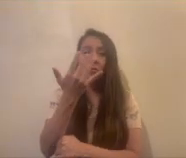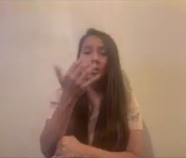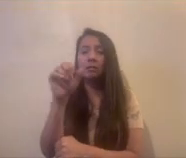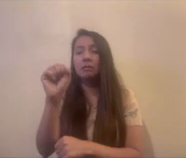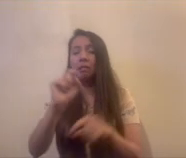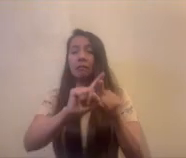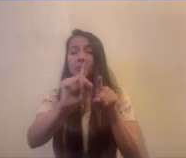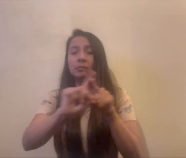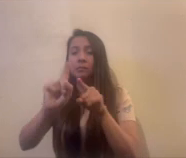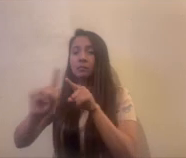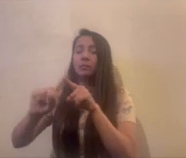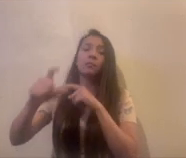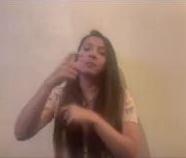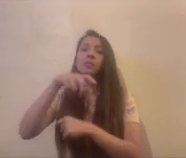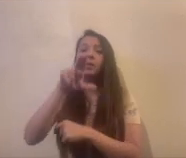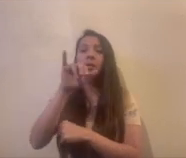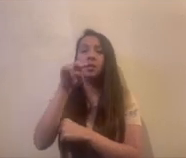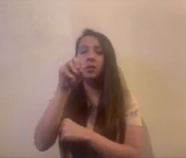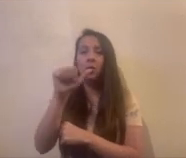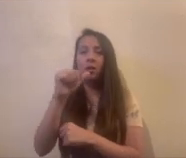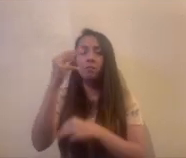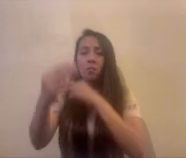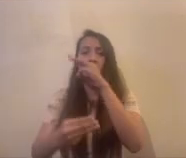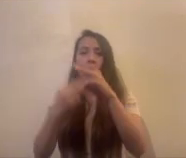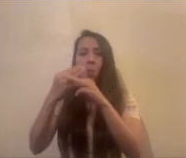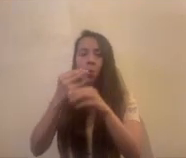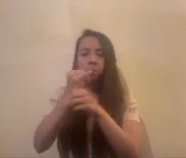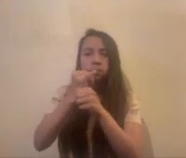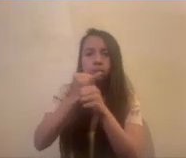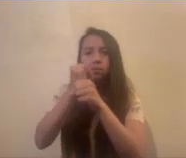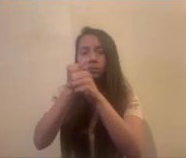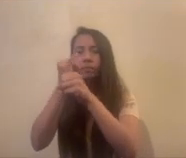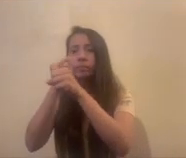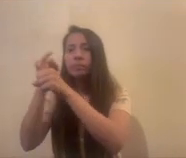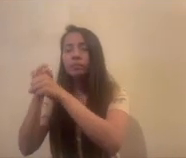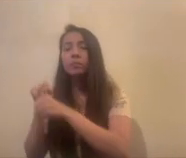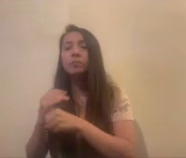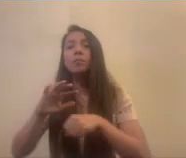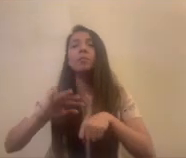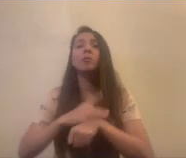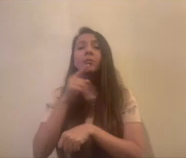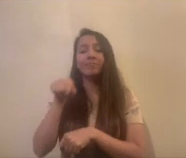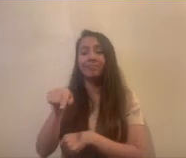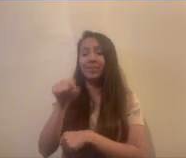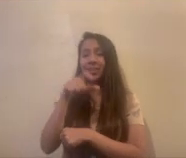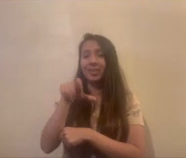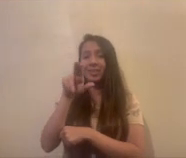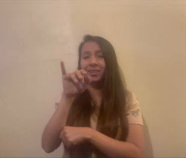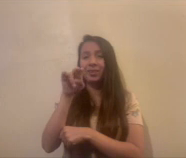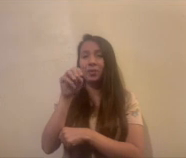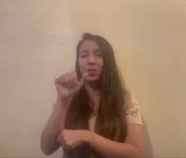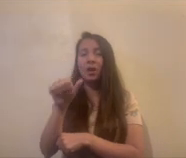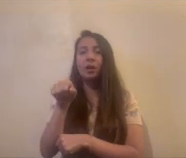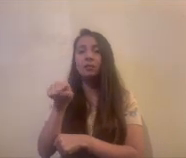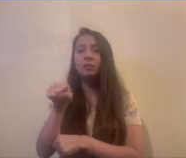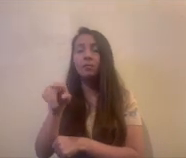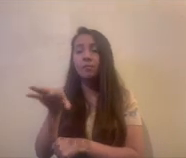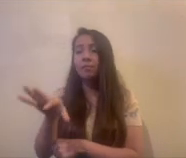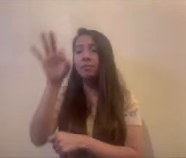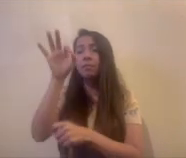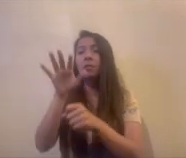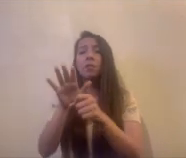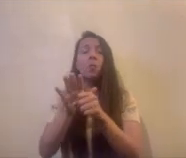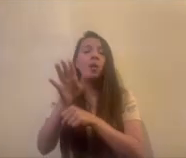60 variedades de quinoa en el mundo que se están ensayando a lo largo de todo el mundo, sobre todo porque es una especie que según la variedad